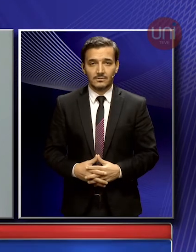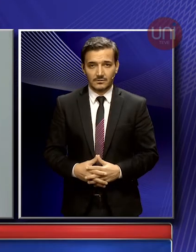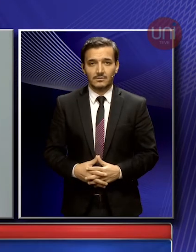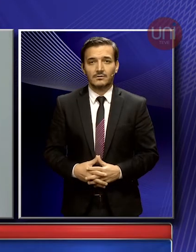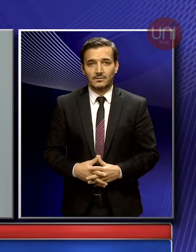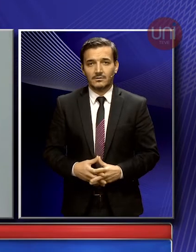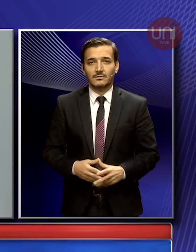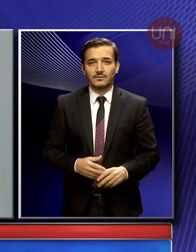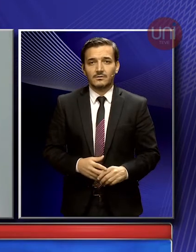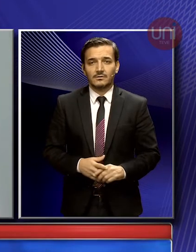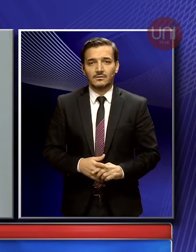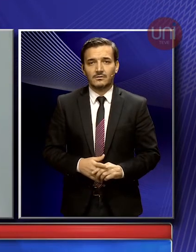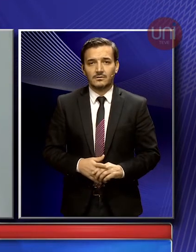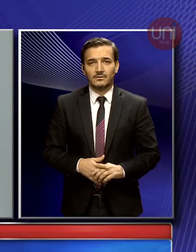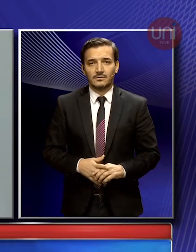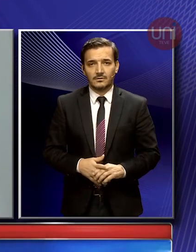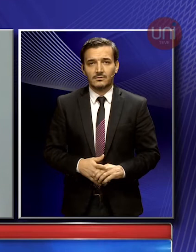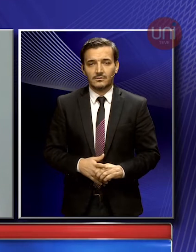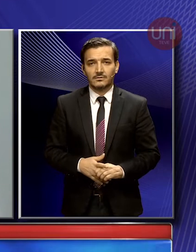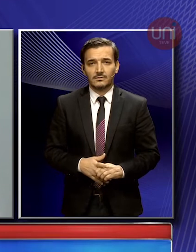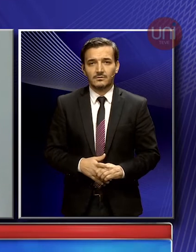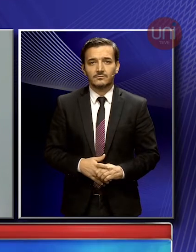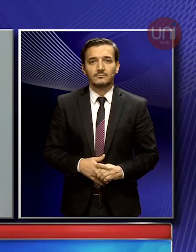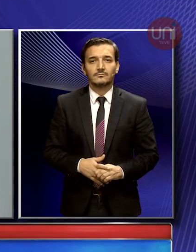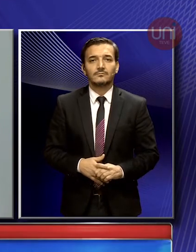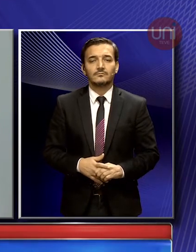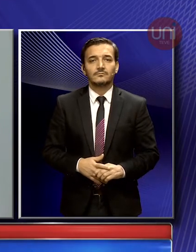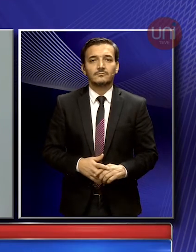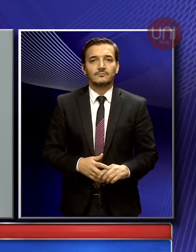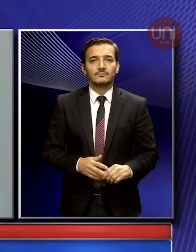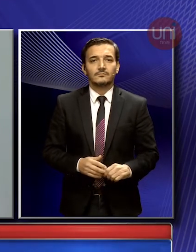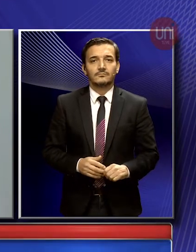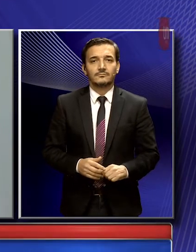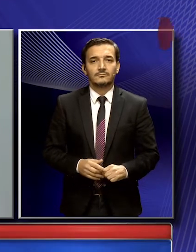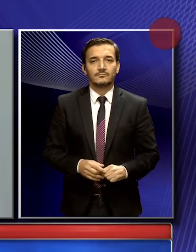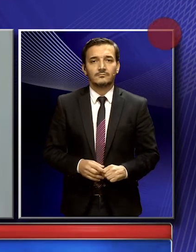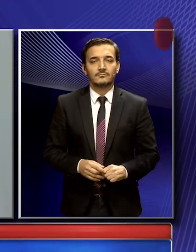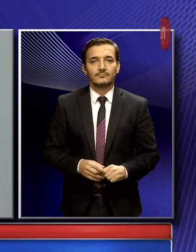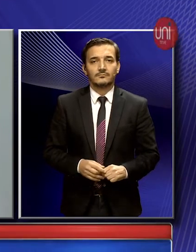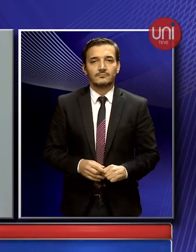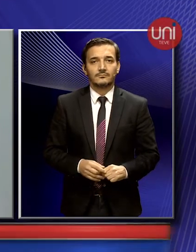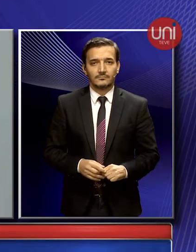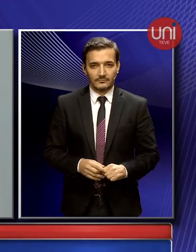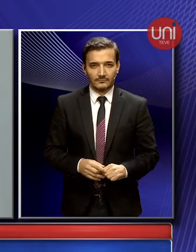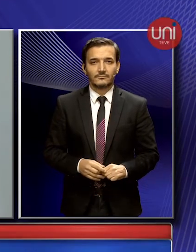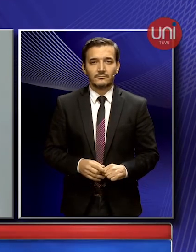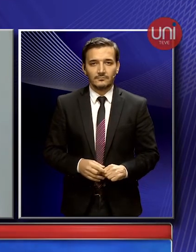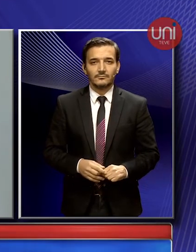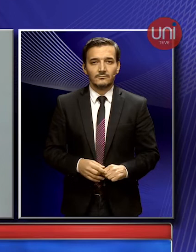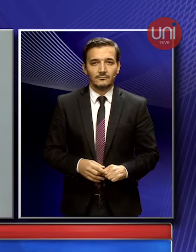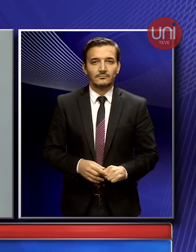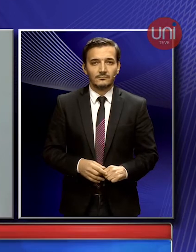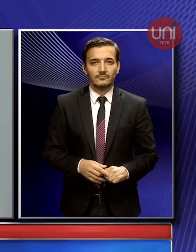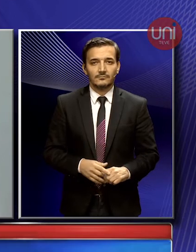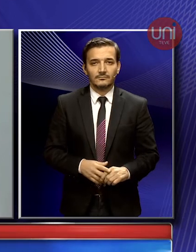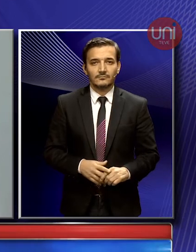variante. Por eso es que se están acelerando todos los procesos de vacunación y empezamos a ver que ya se están vacunando personas de menos de 30 años, entre los 20 y los 30